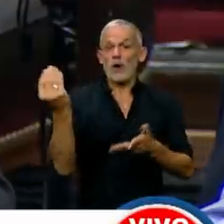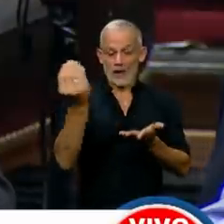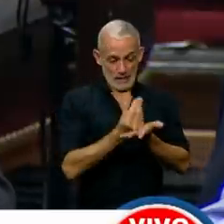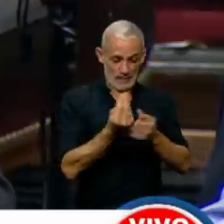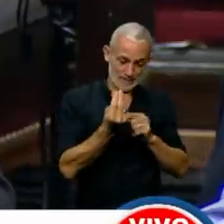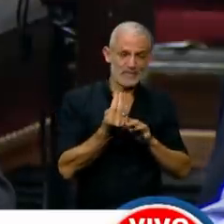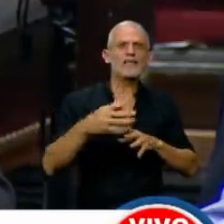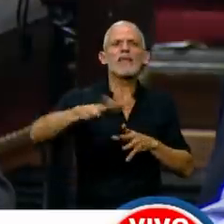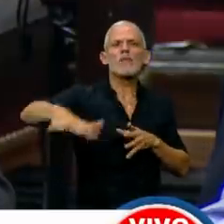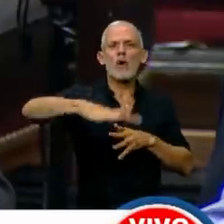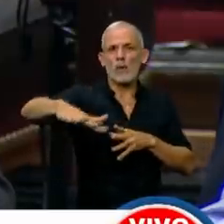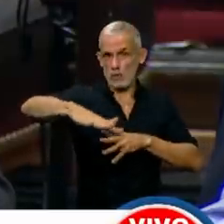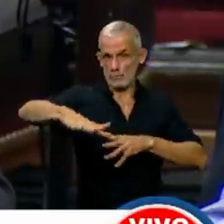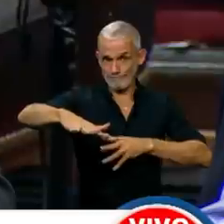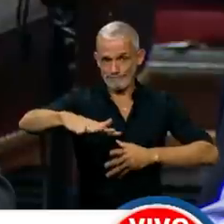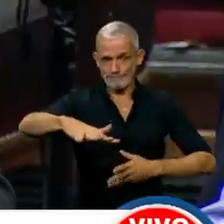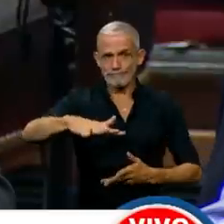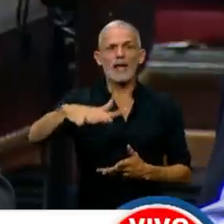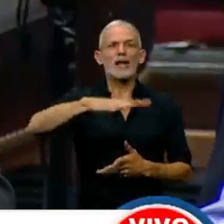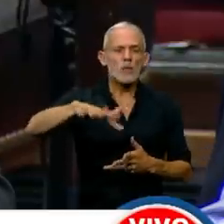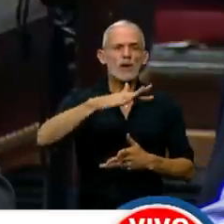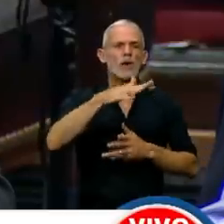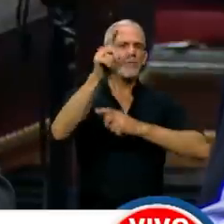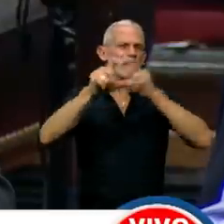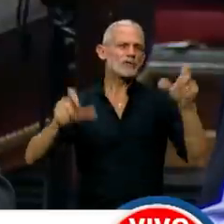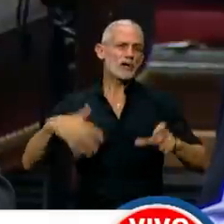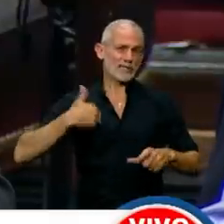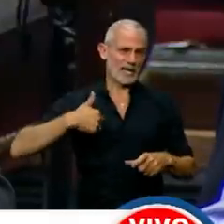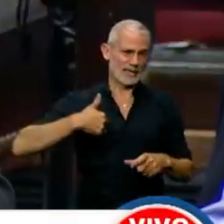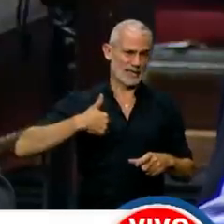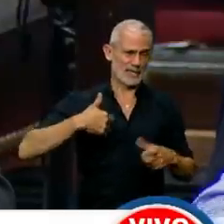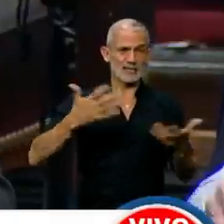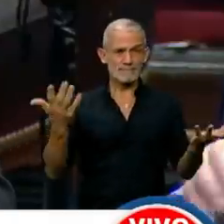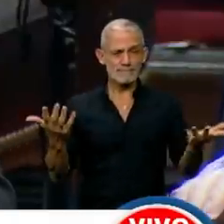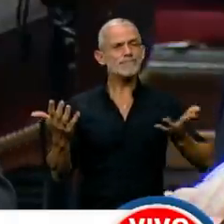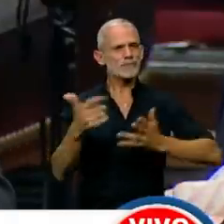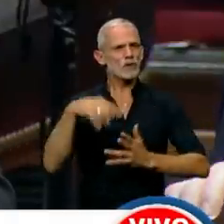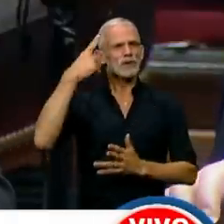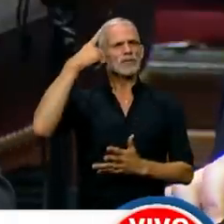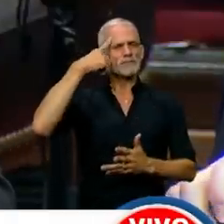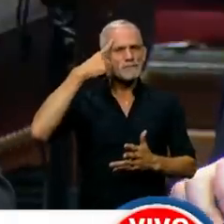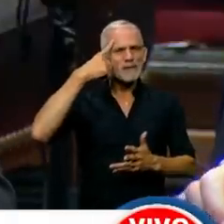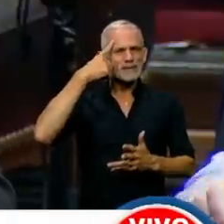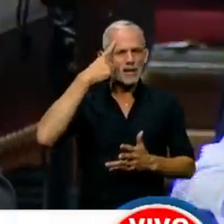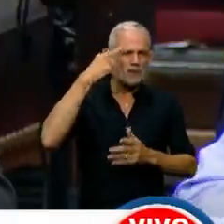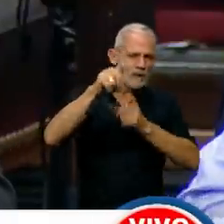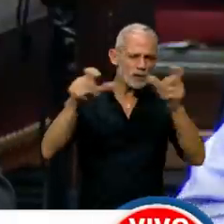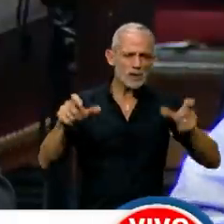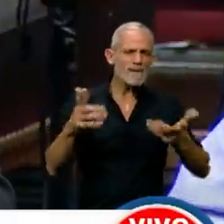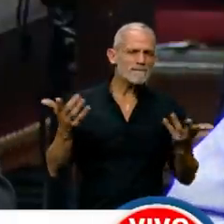representantes del pueblo de los ciudadanos argentinos y pensando a los ciudadanos